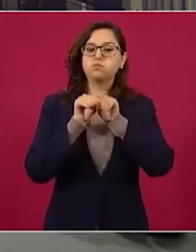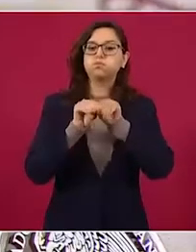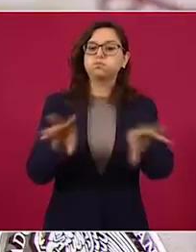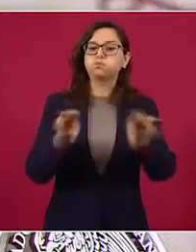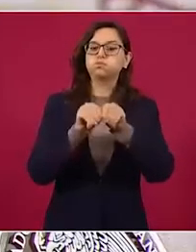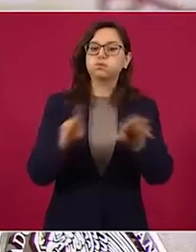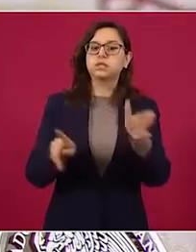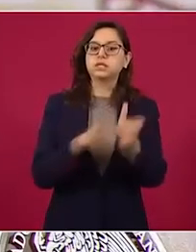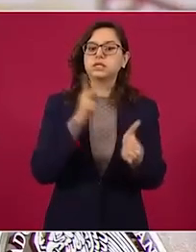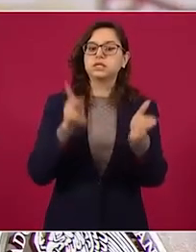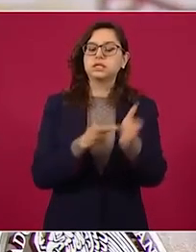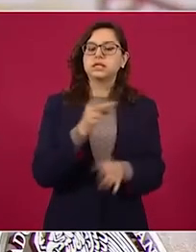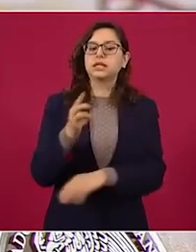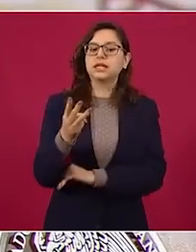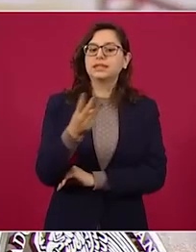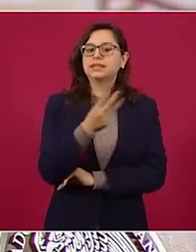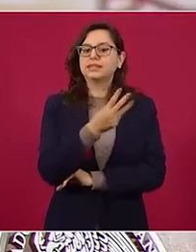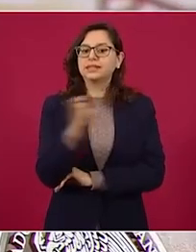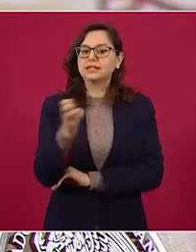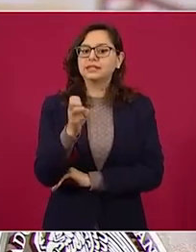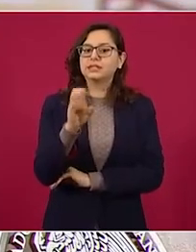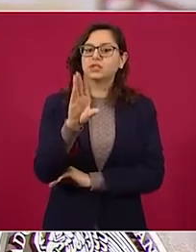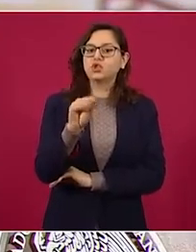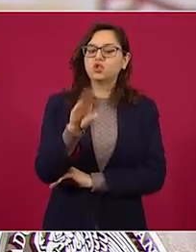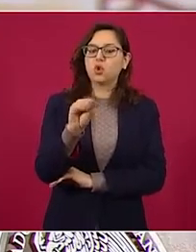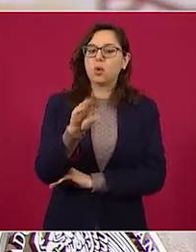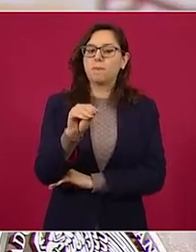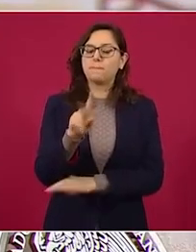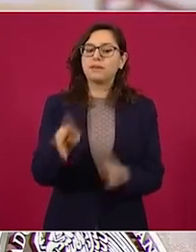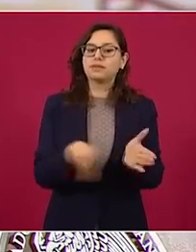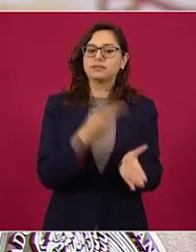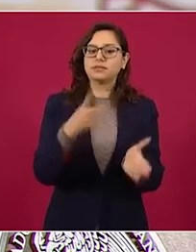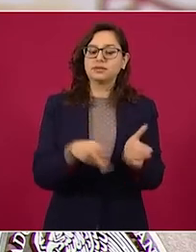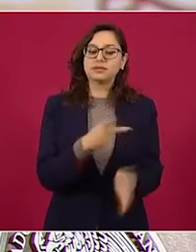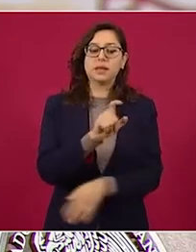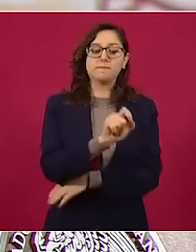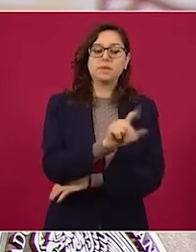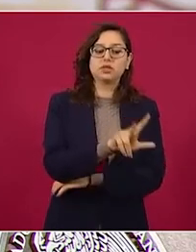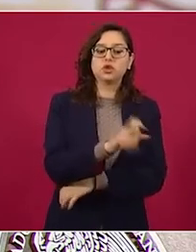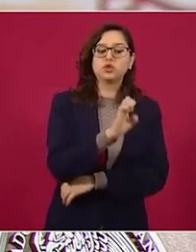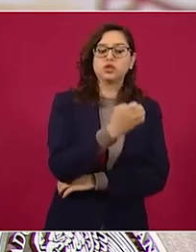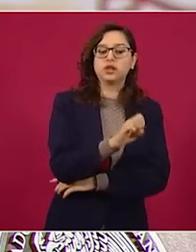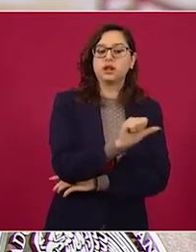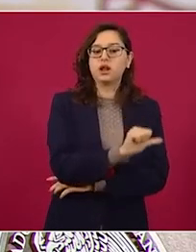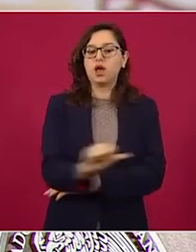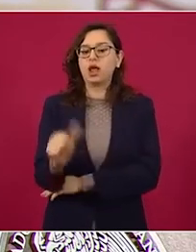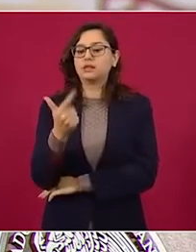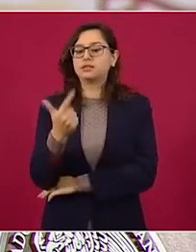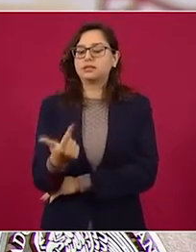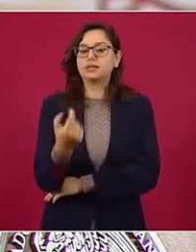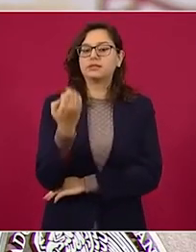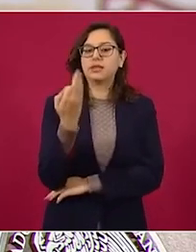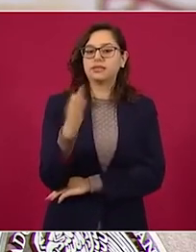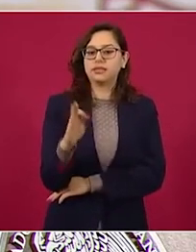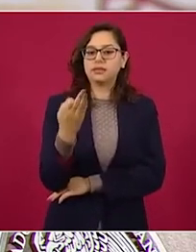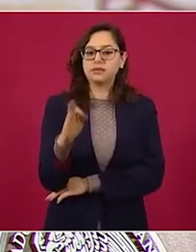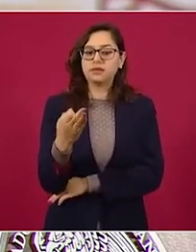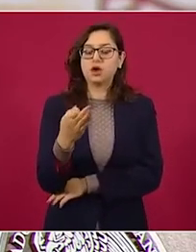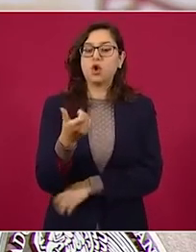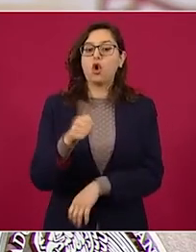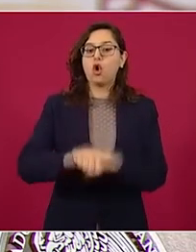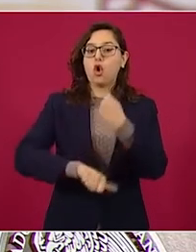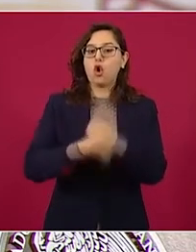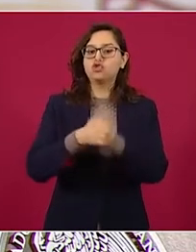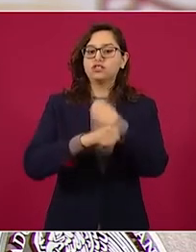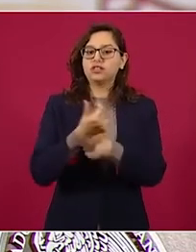comunicación 390 veces, del 28 de enero al 7 de febrero, es decir, 11